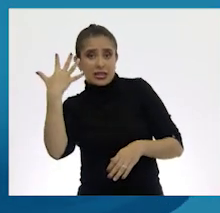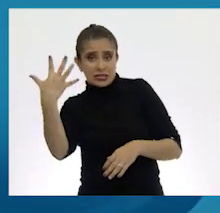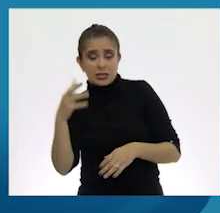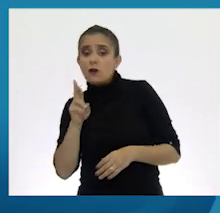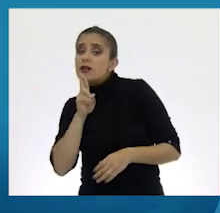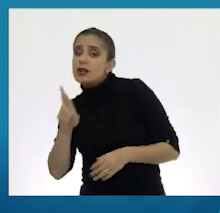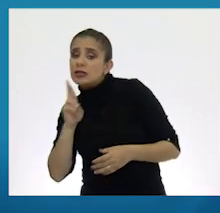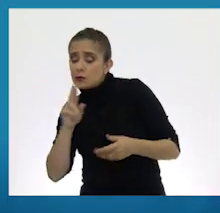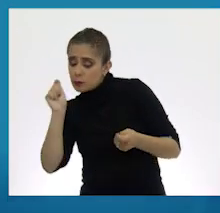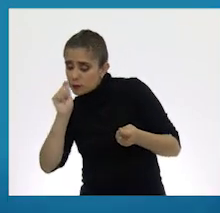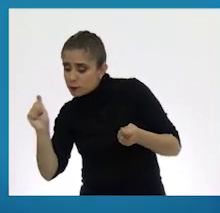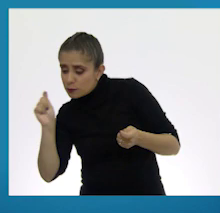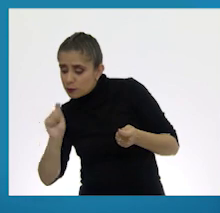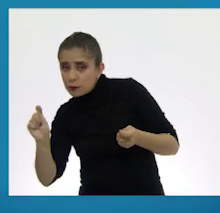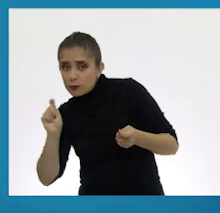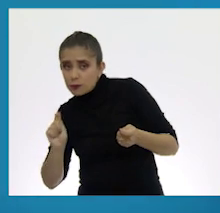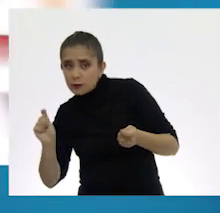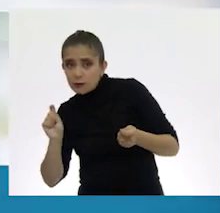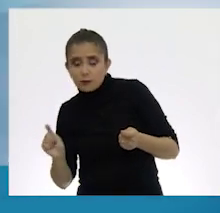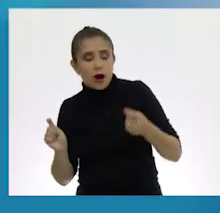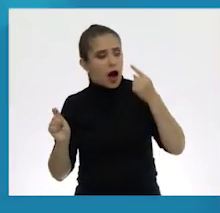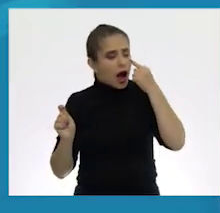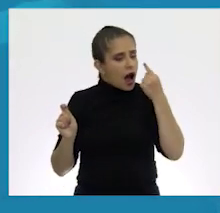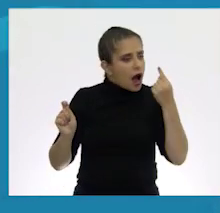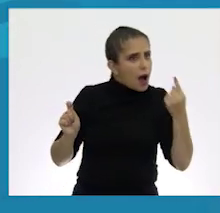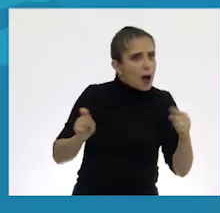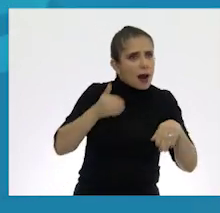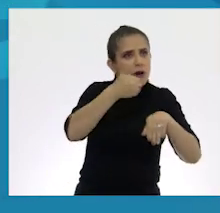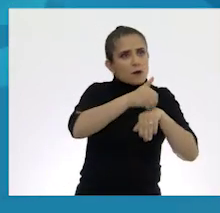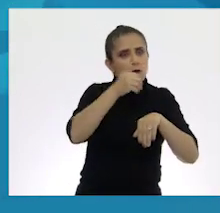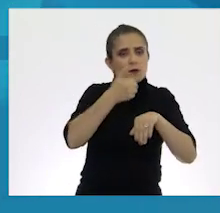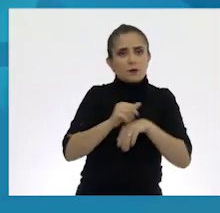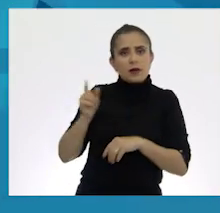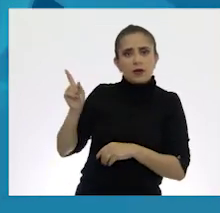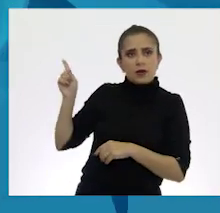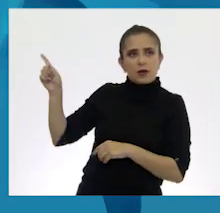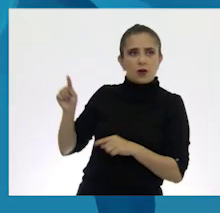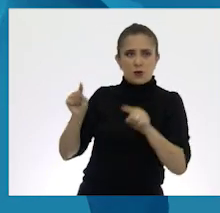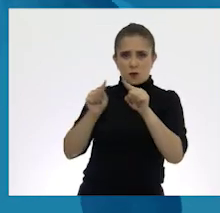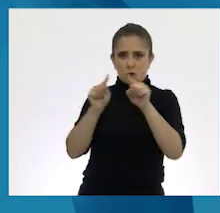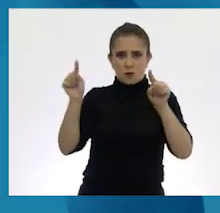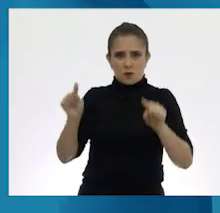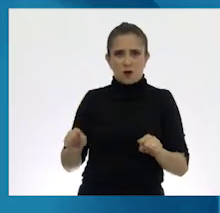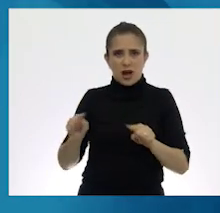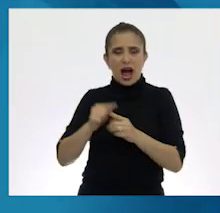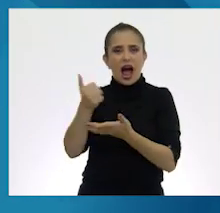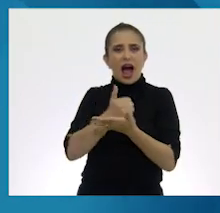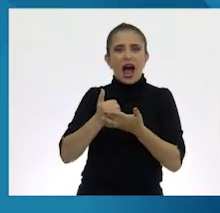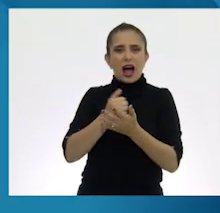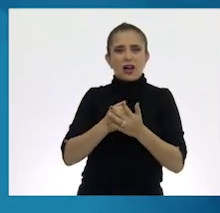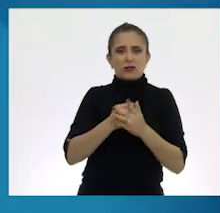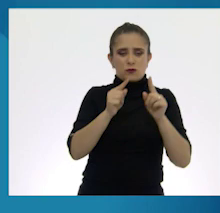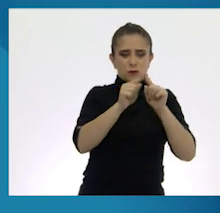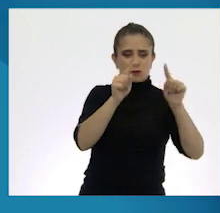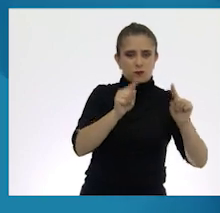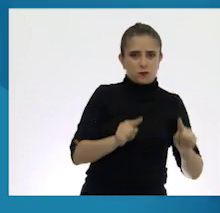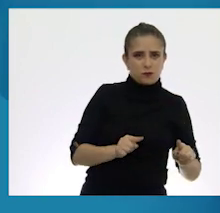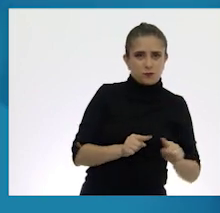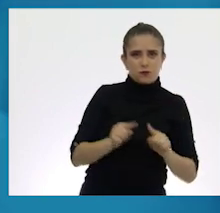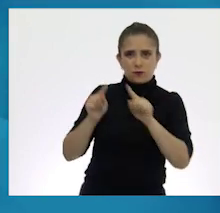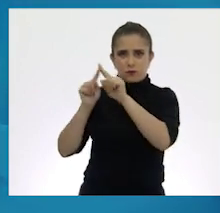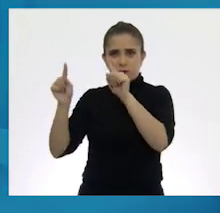35, van a tener que poner en los cuadros azules el número que